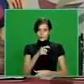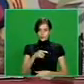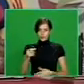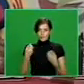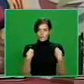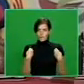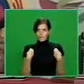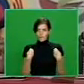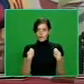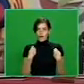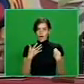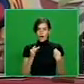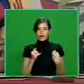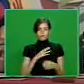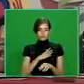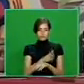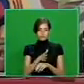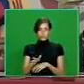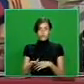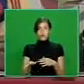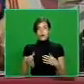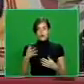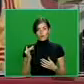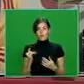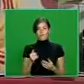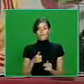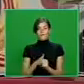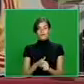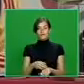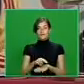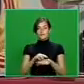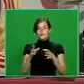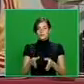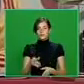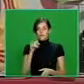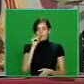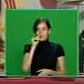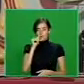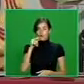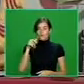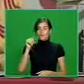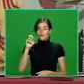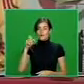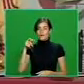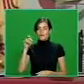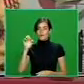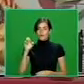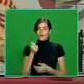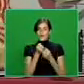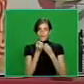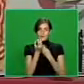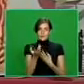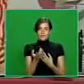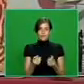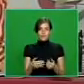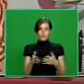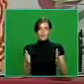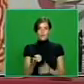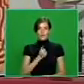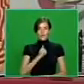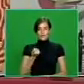y ahí se ha movido por ahora el viceministro Pepe Rangel y lo que él expresa en público y en